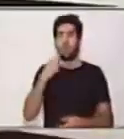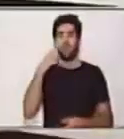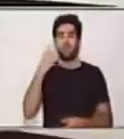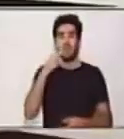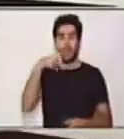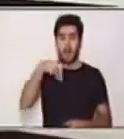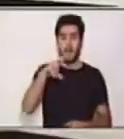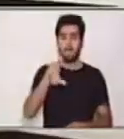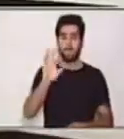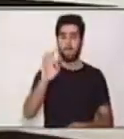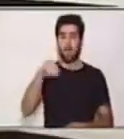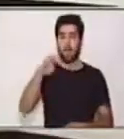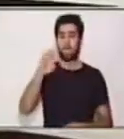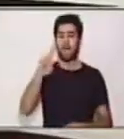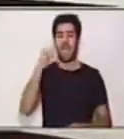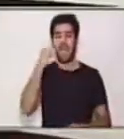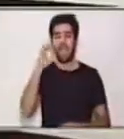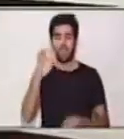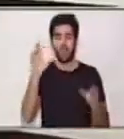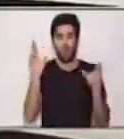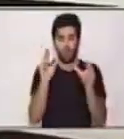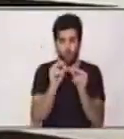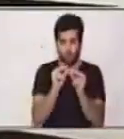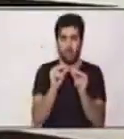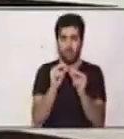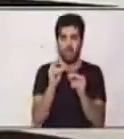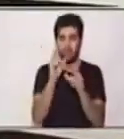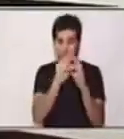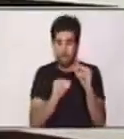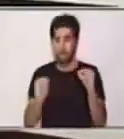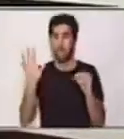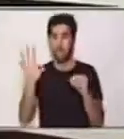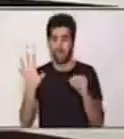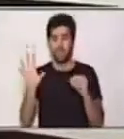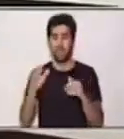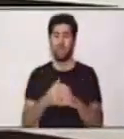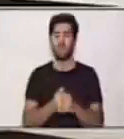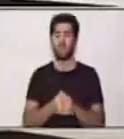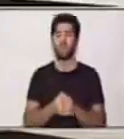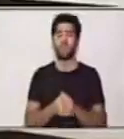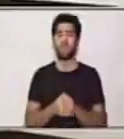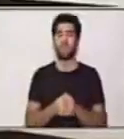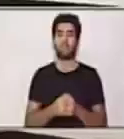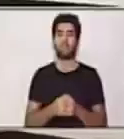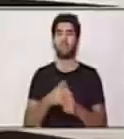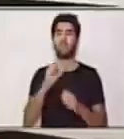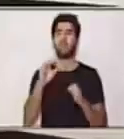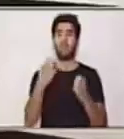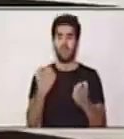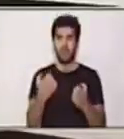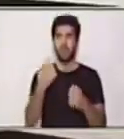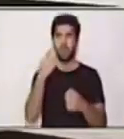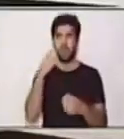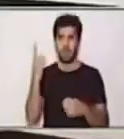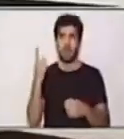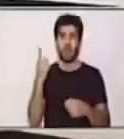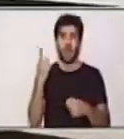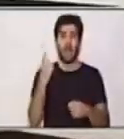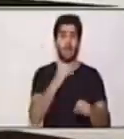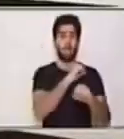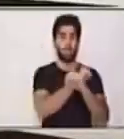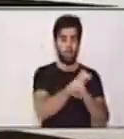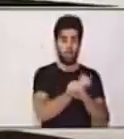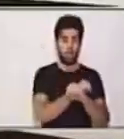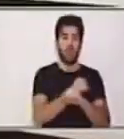conoce, tiene una ecuación. La multiplicación de las frecuencias por cada marca de